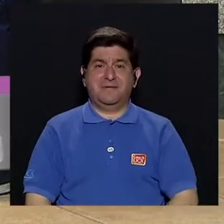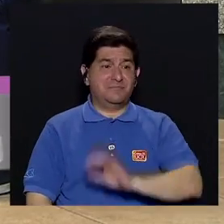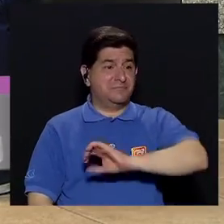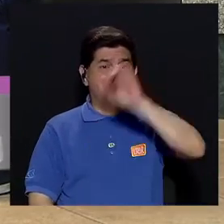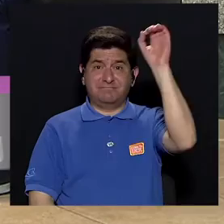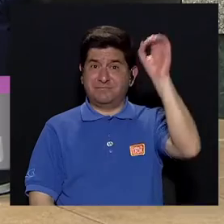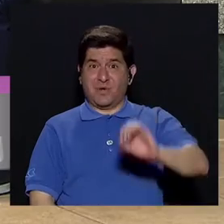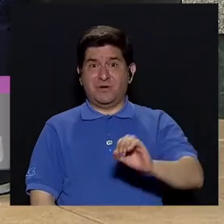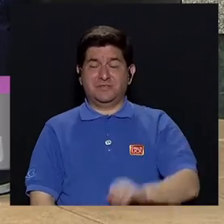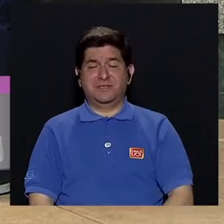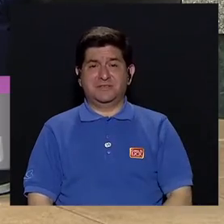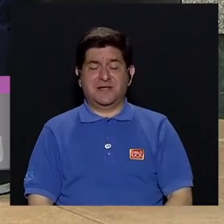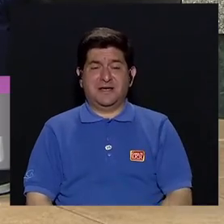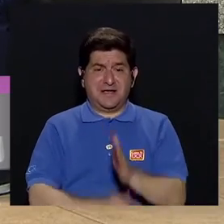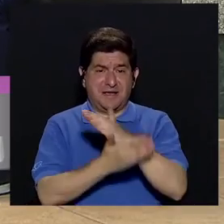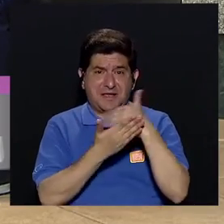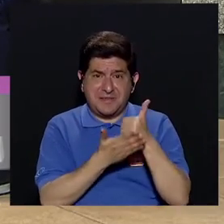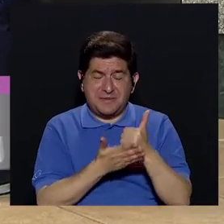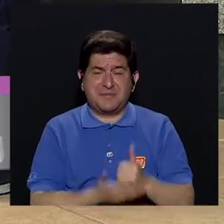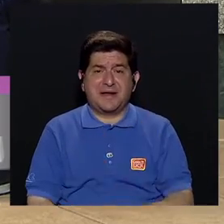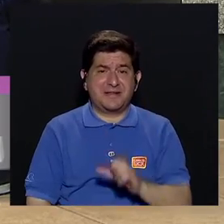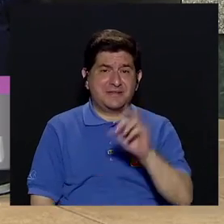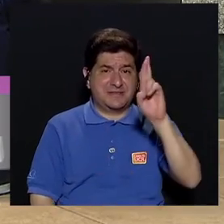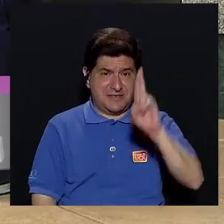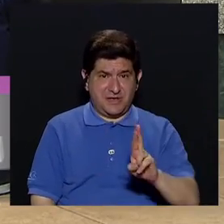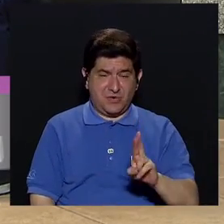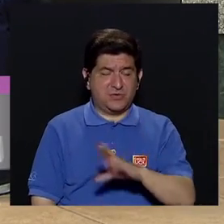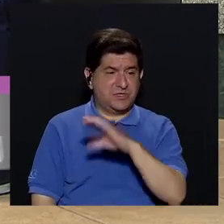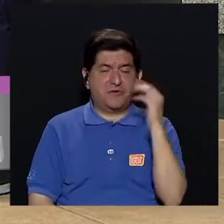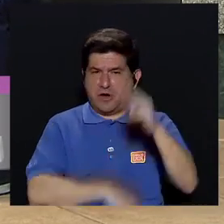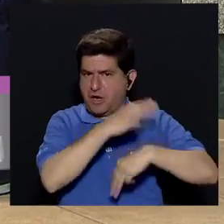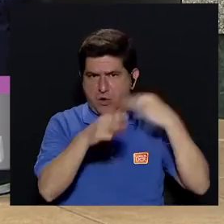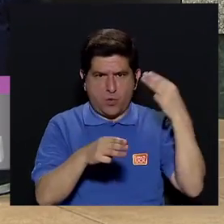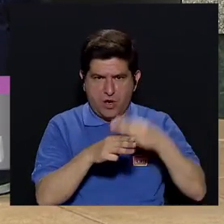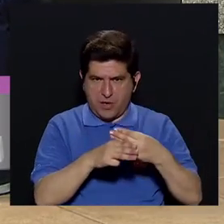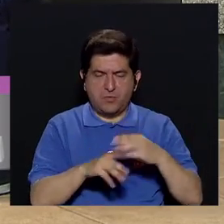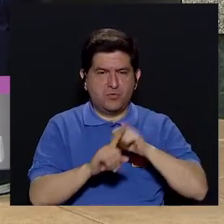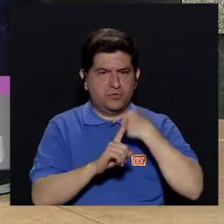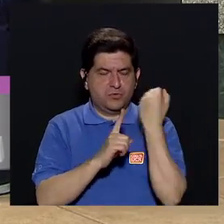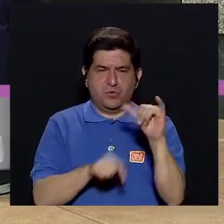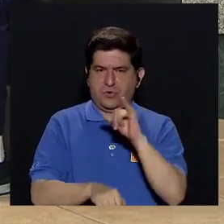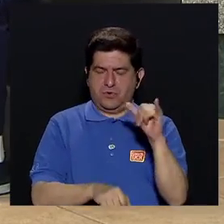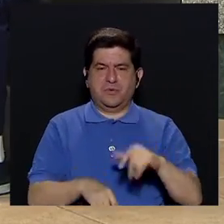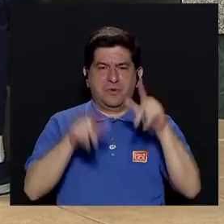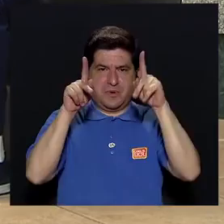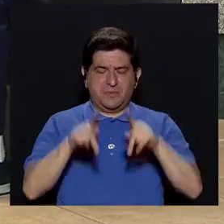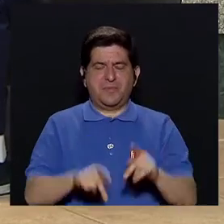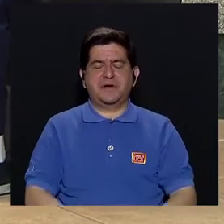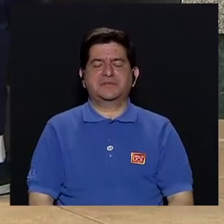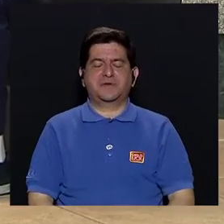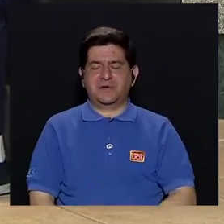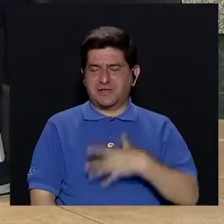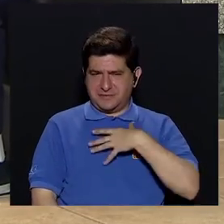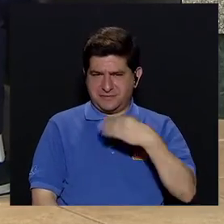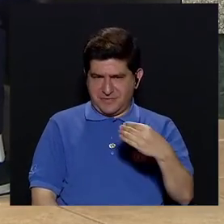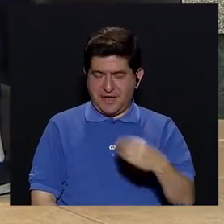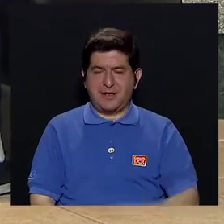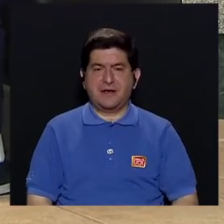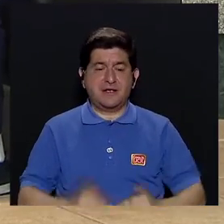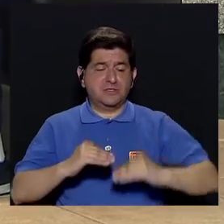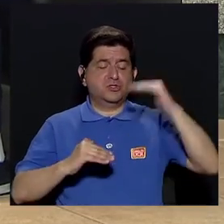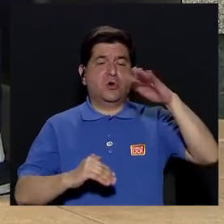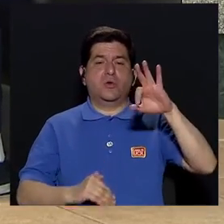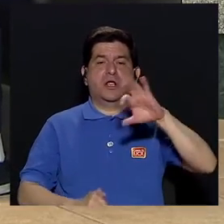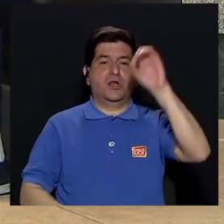el porcentaje de piezas retenidas, no solamente en Costa Rica, a nivel mundial, en la gente caucásica, raza blanca,